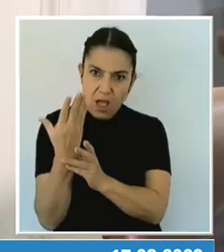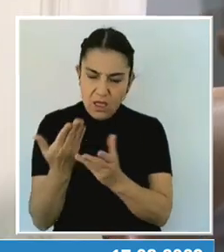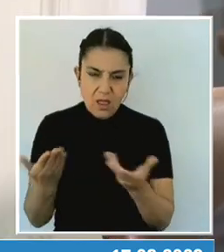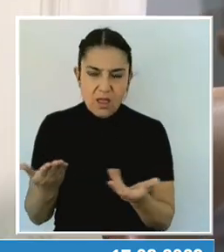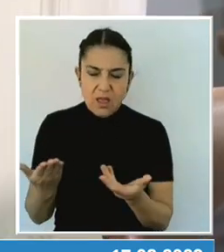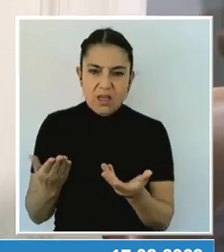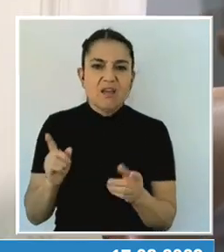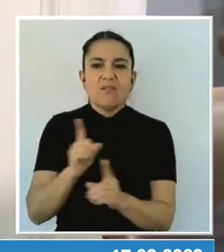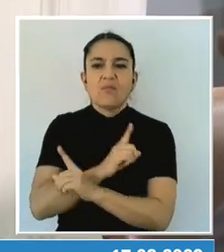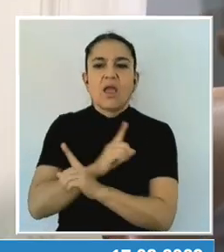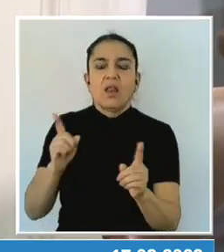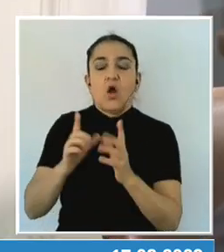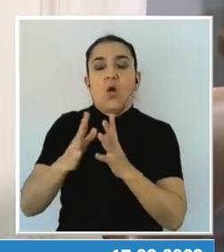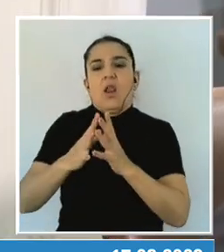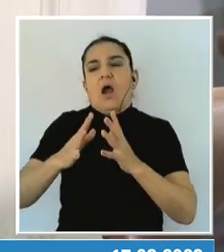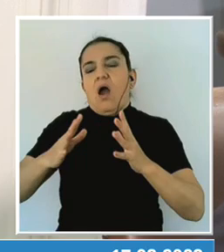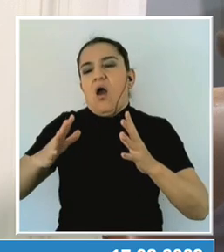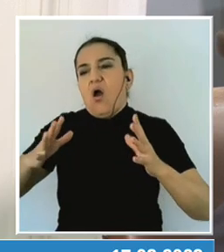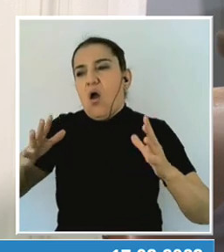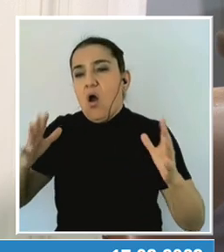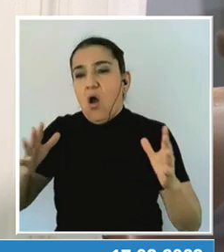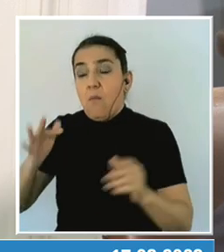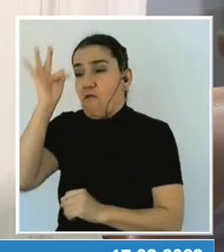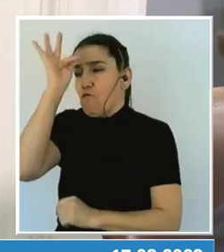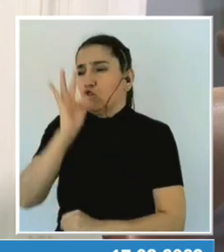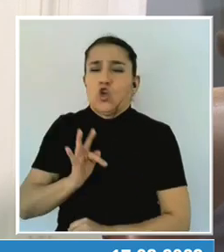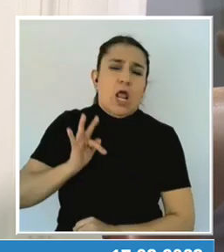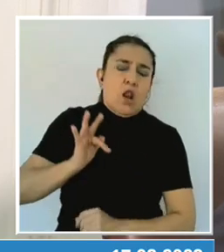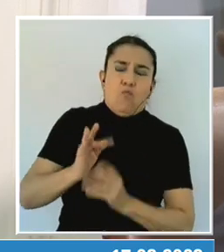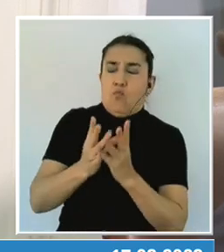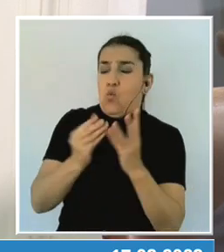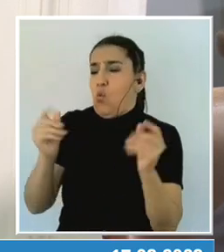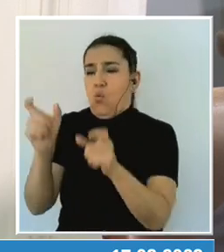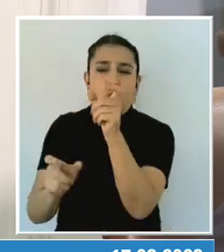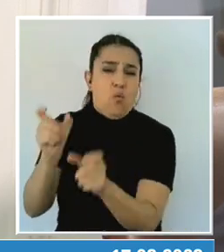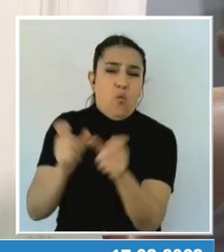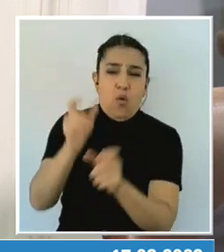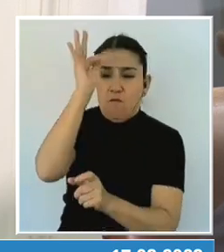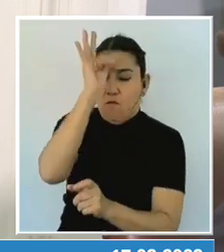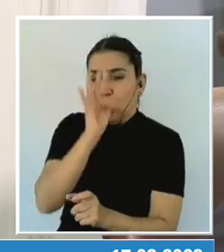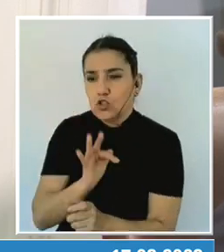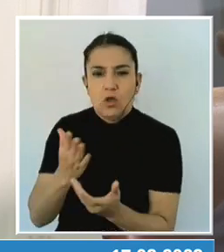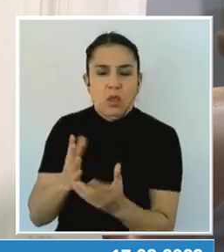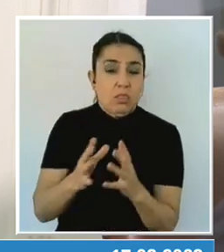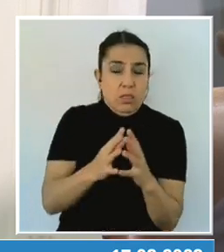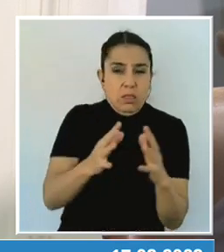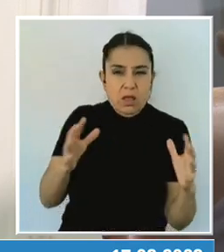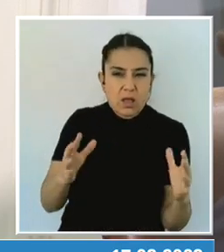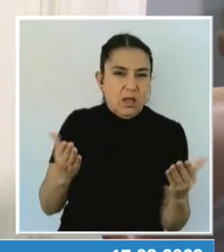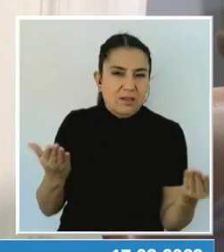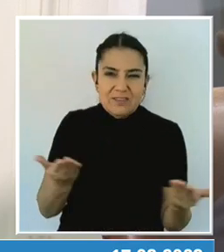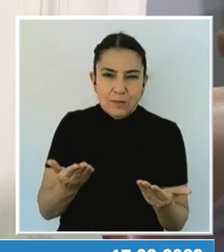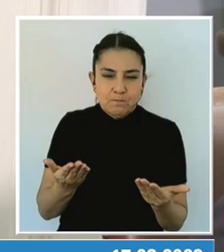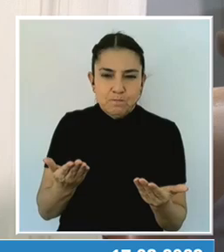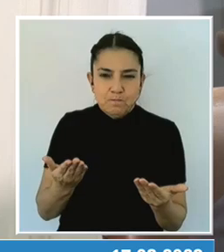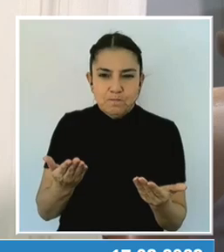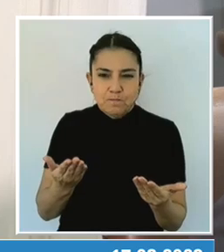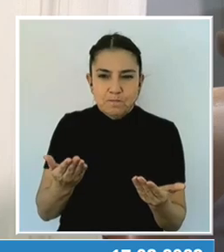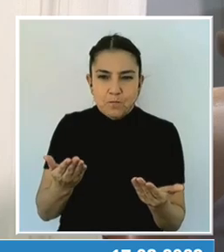esta enorme cantidad de funcionarios, ¿no es cierto?, esta enorme cantidad de